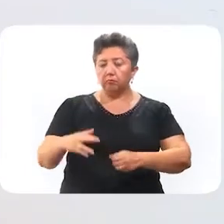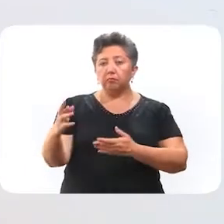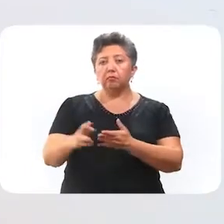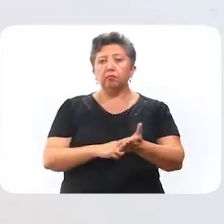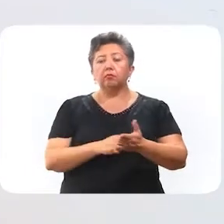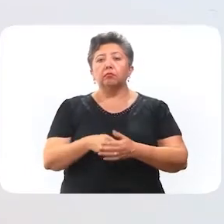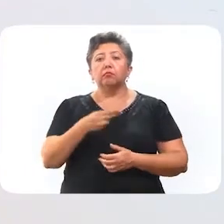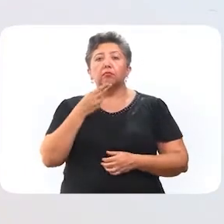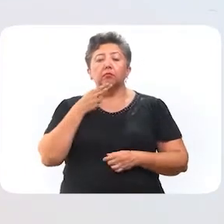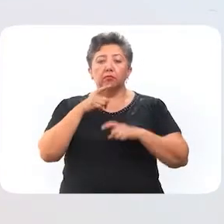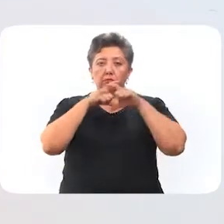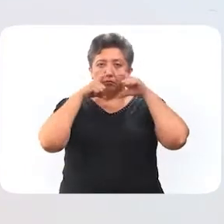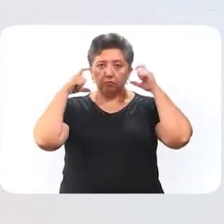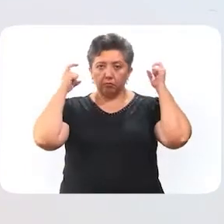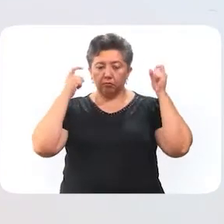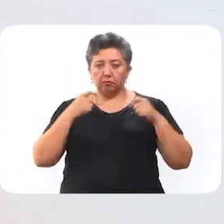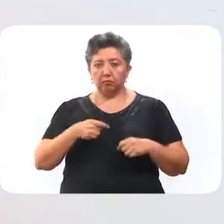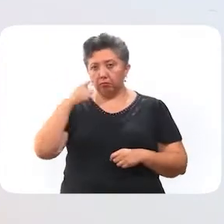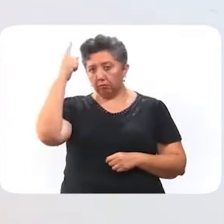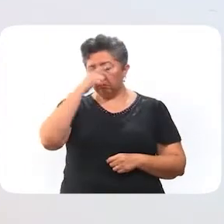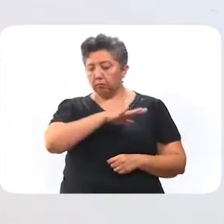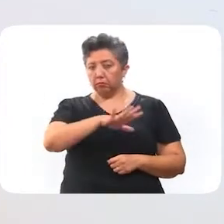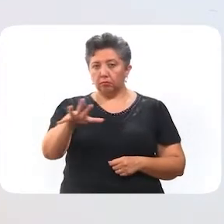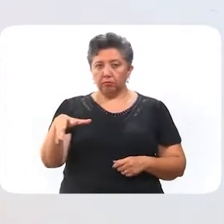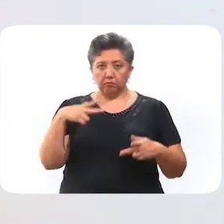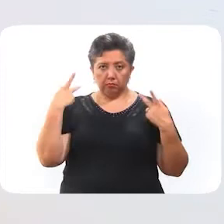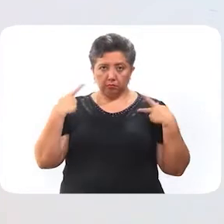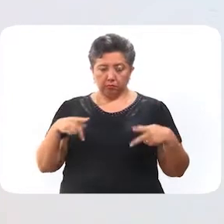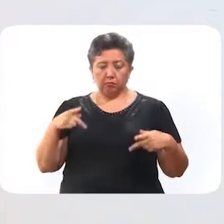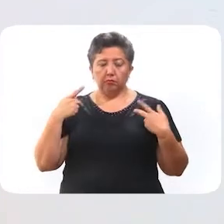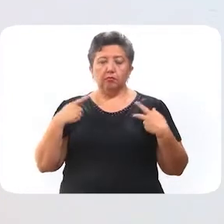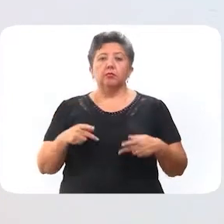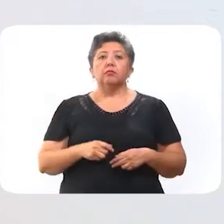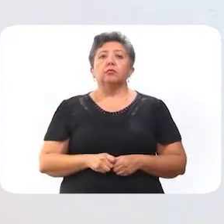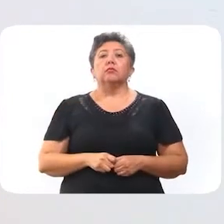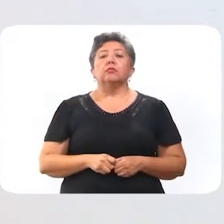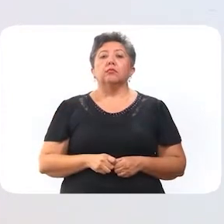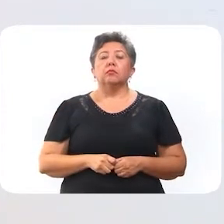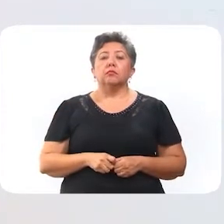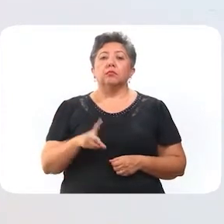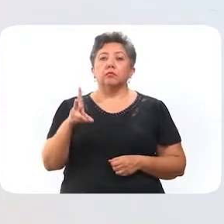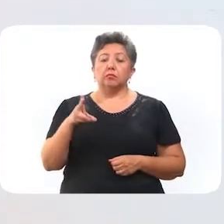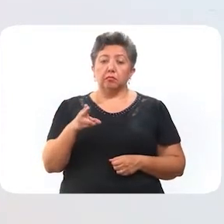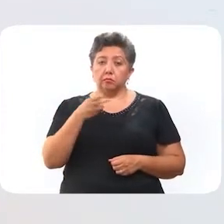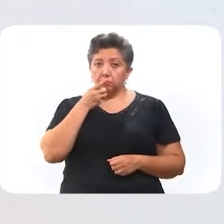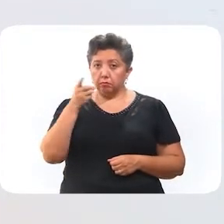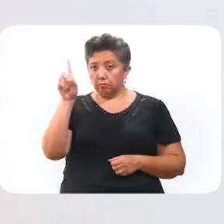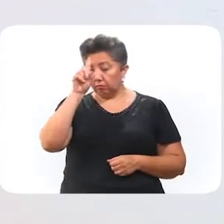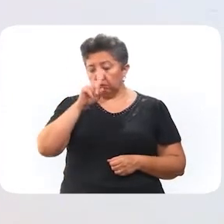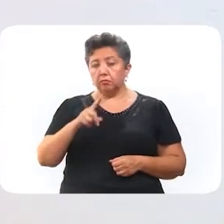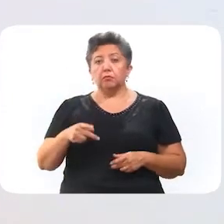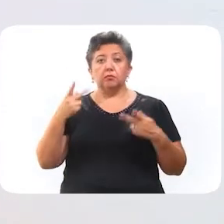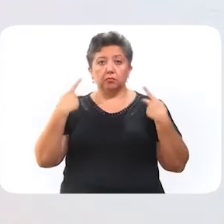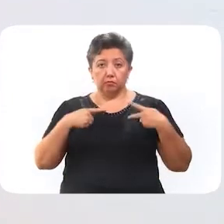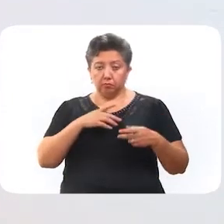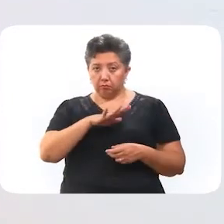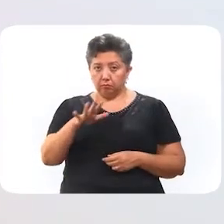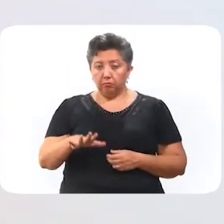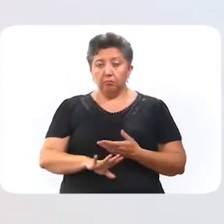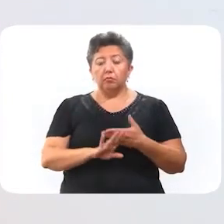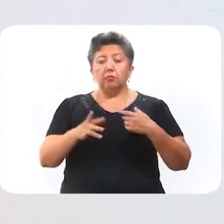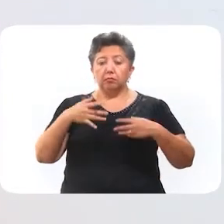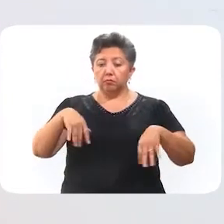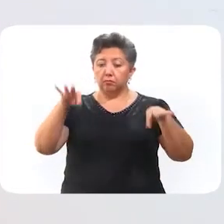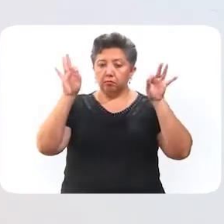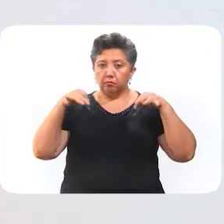reitera el uso obligatorio de cubrebocas para toda la población, incluso la vacunada, y se recomienda a la población evitar el